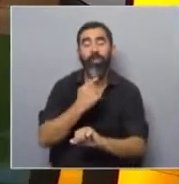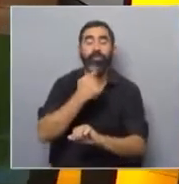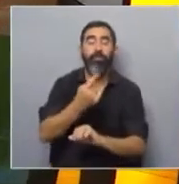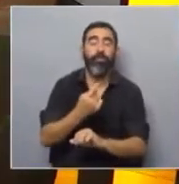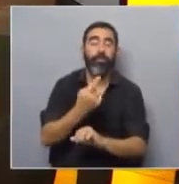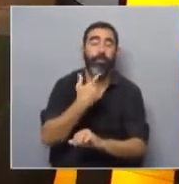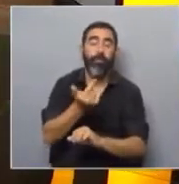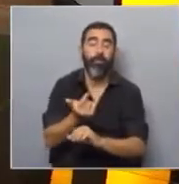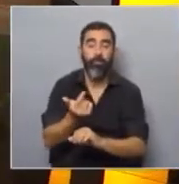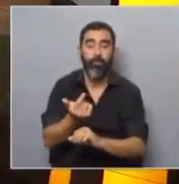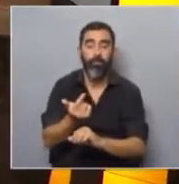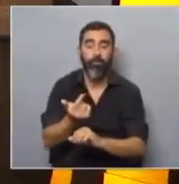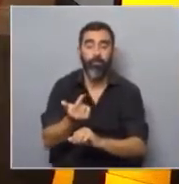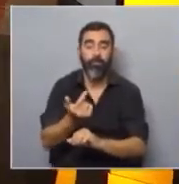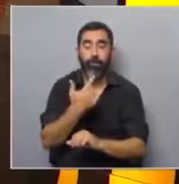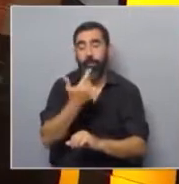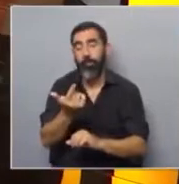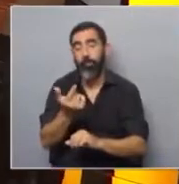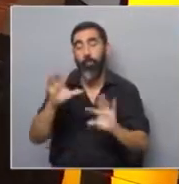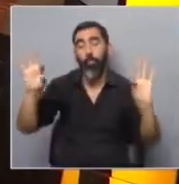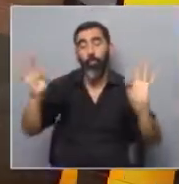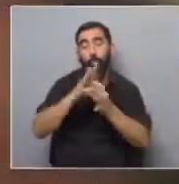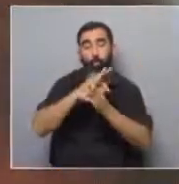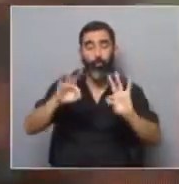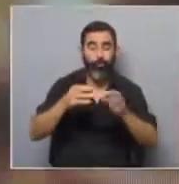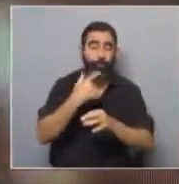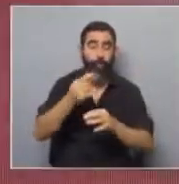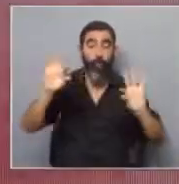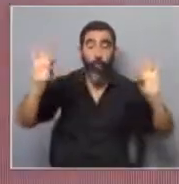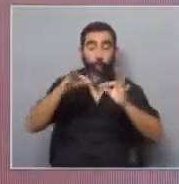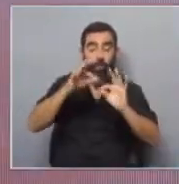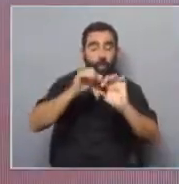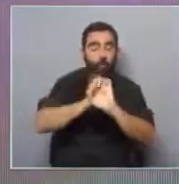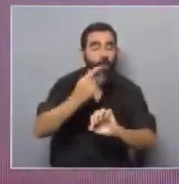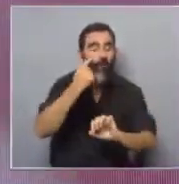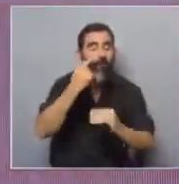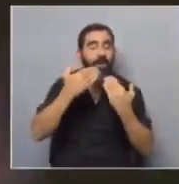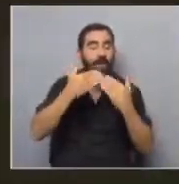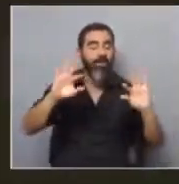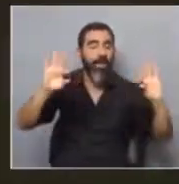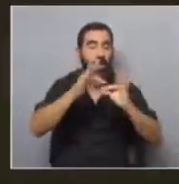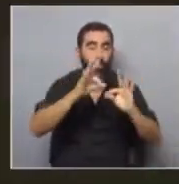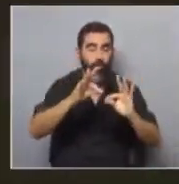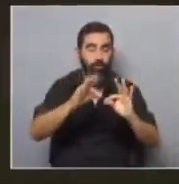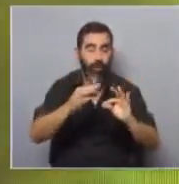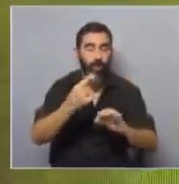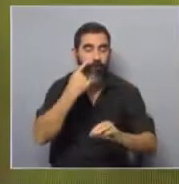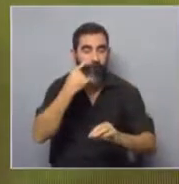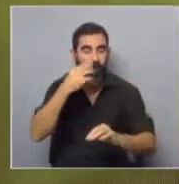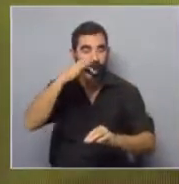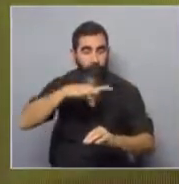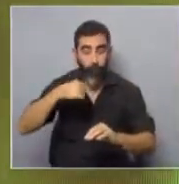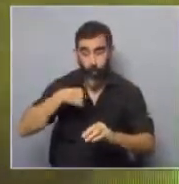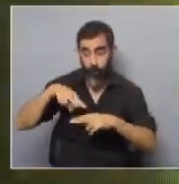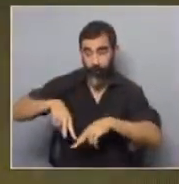en el caso, como ejemplo, un músico, que el músico pudiera vivir de la música y el